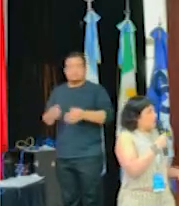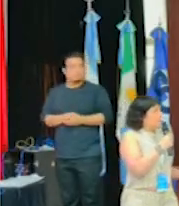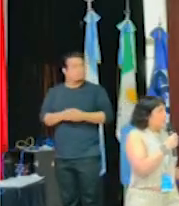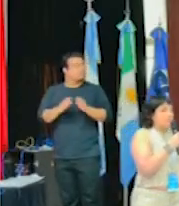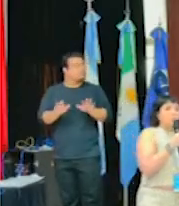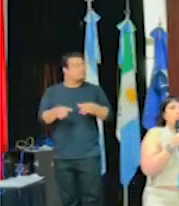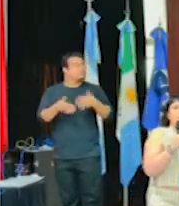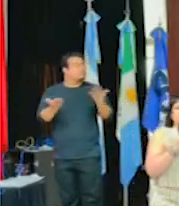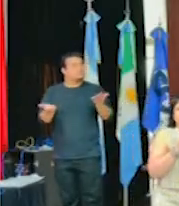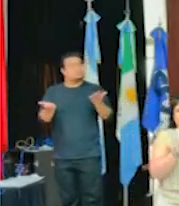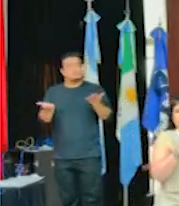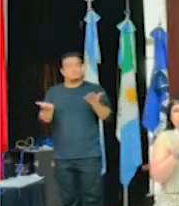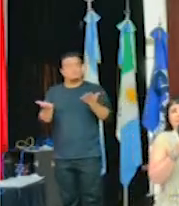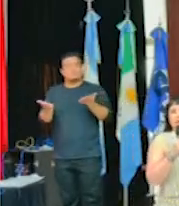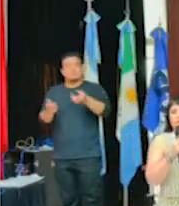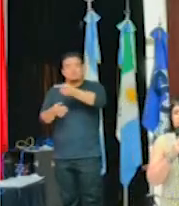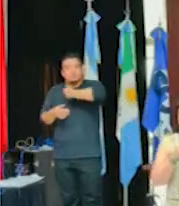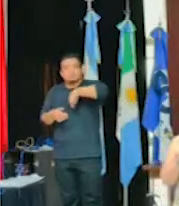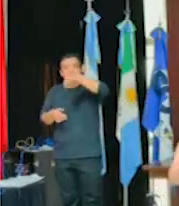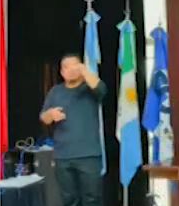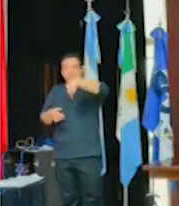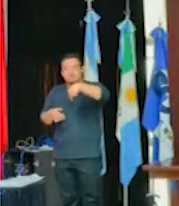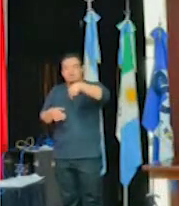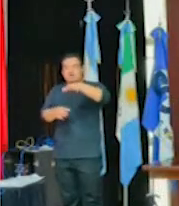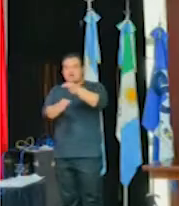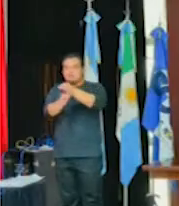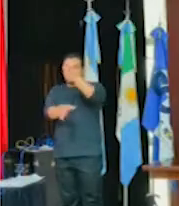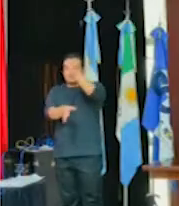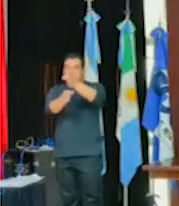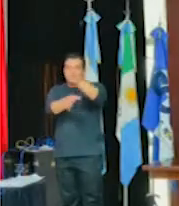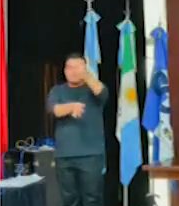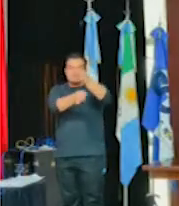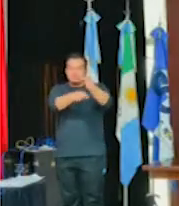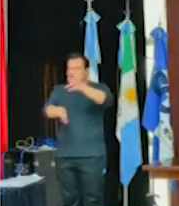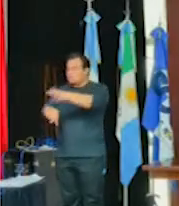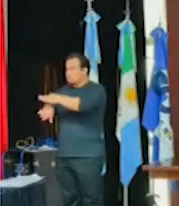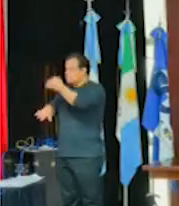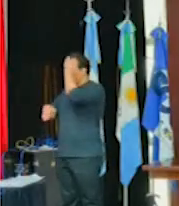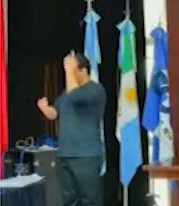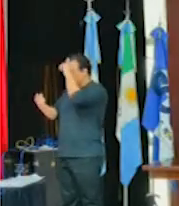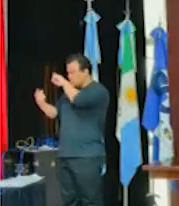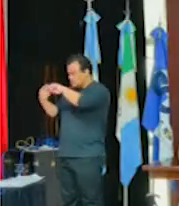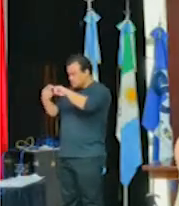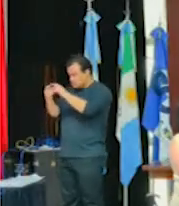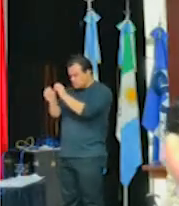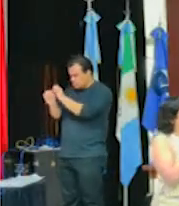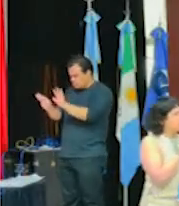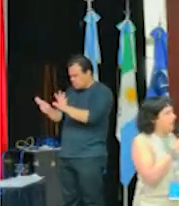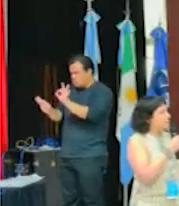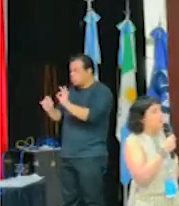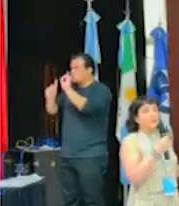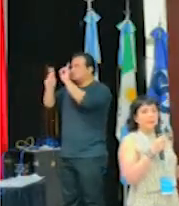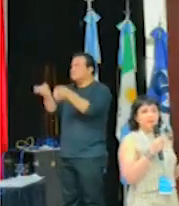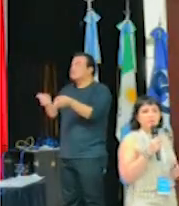Entonces, ¿es un trato deshumanizado de los profesionales hacia los pacientes o la relación está